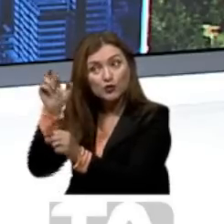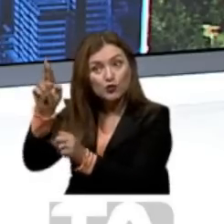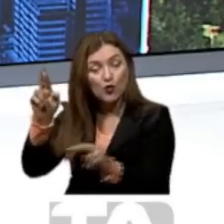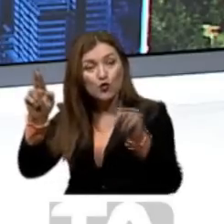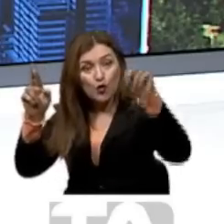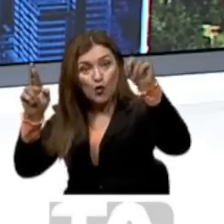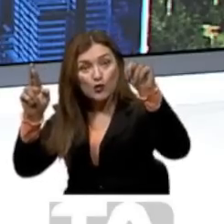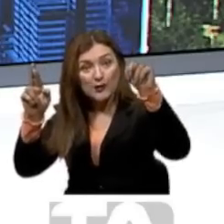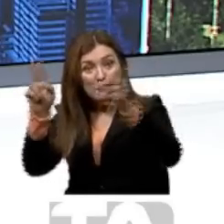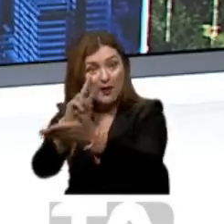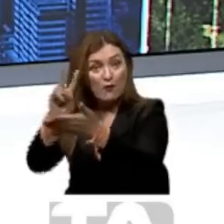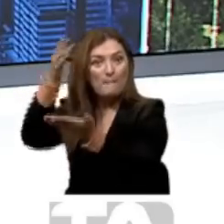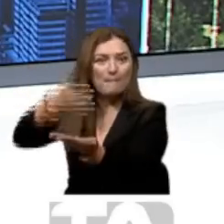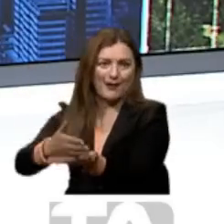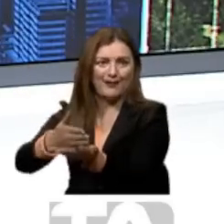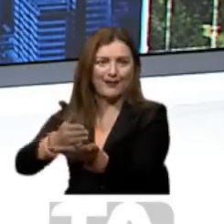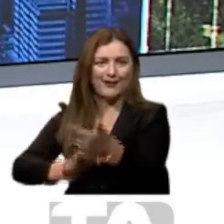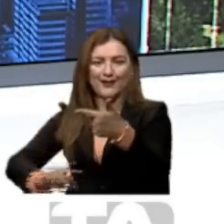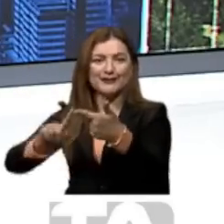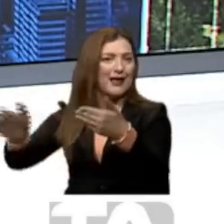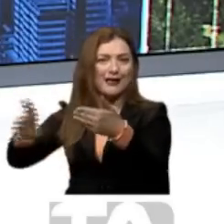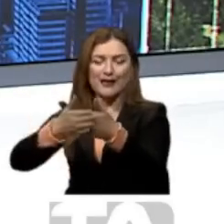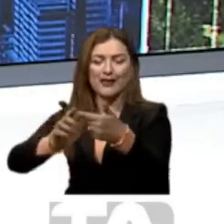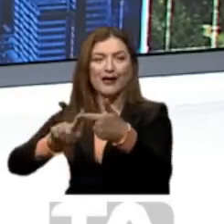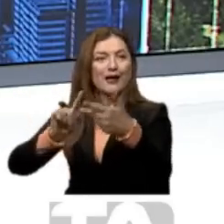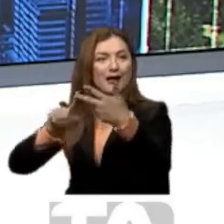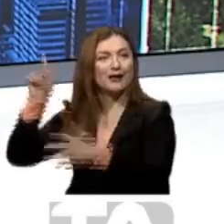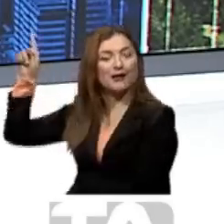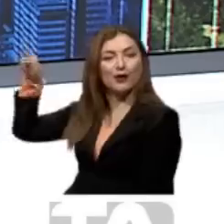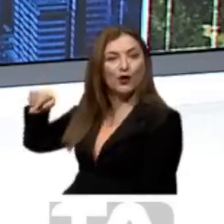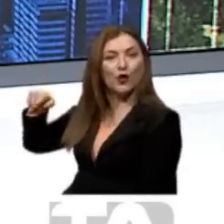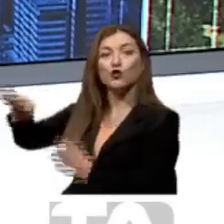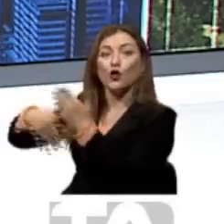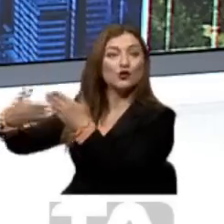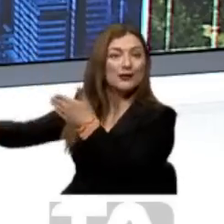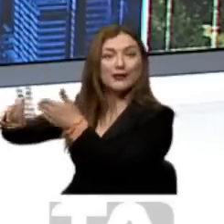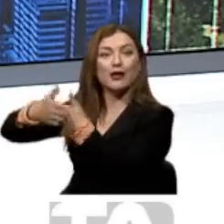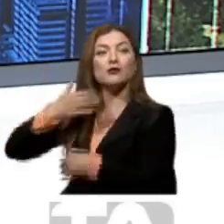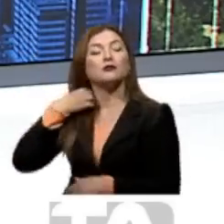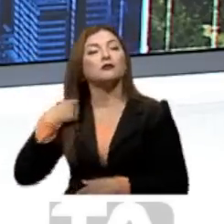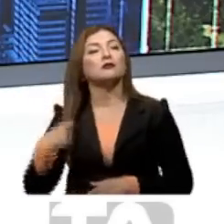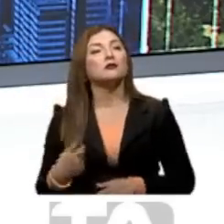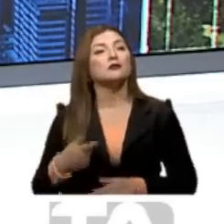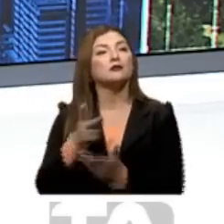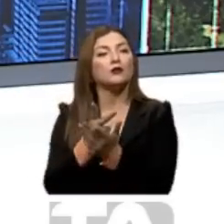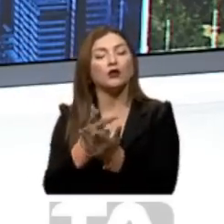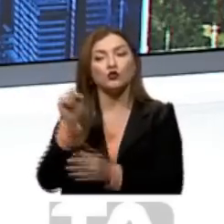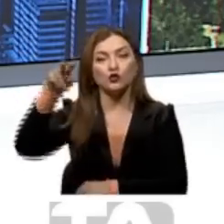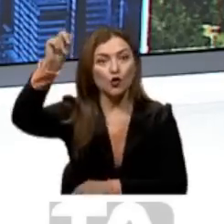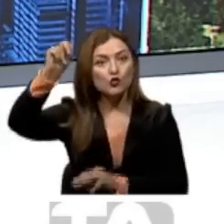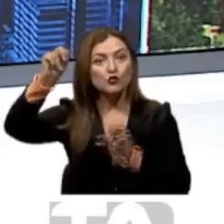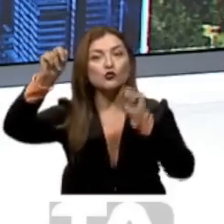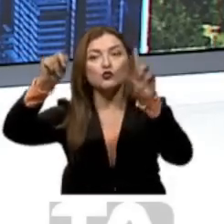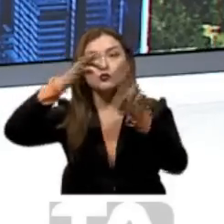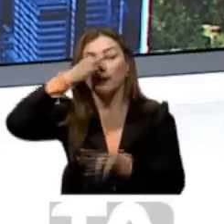sur-norte, como por ejemplo la Vía Flora, Chimbacalle, La Colina, La Recoleta y Cumandá, además también de las paradas en sentido norte-sur,